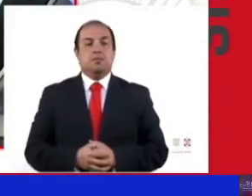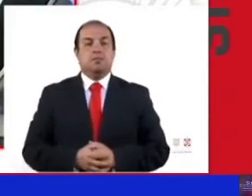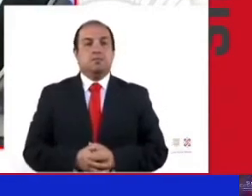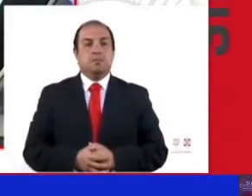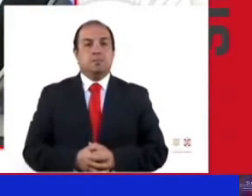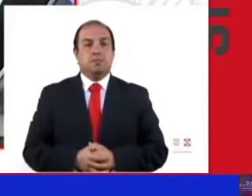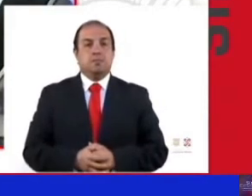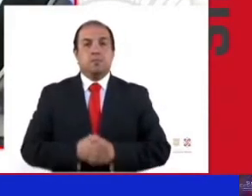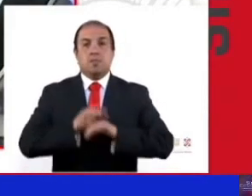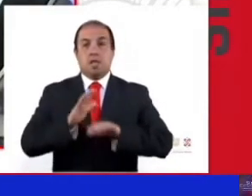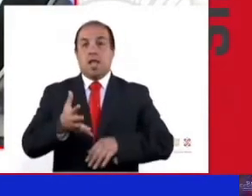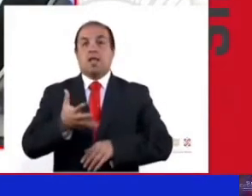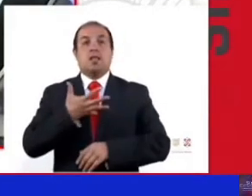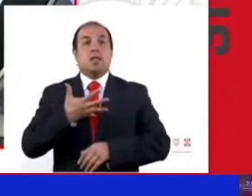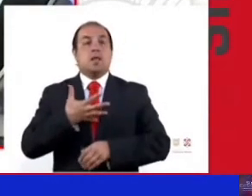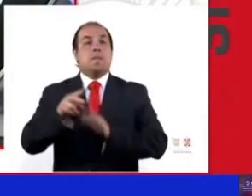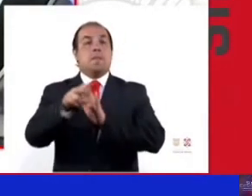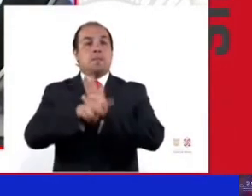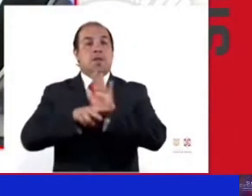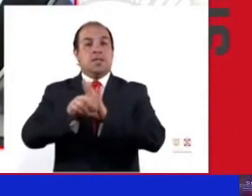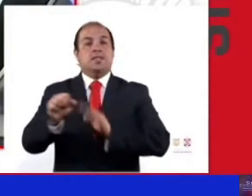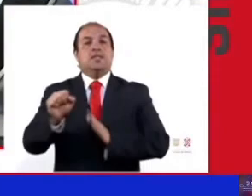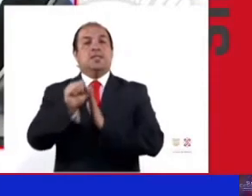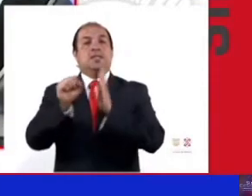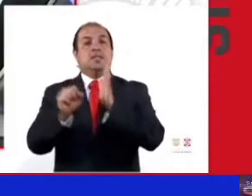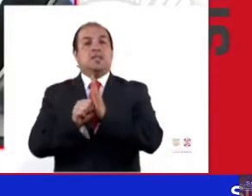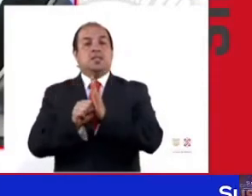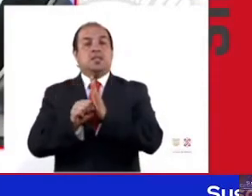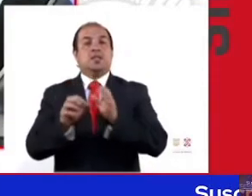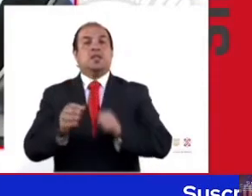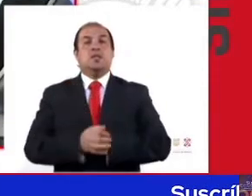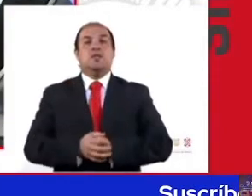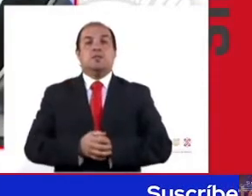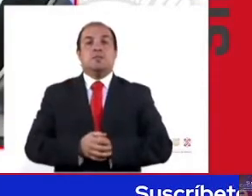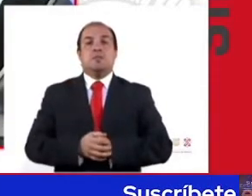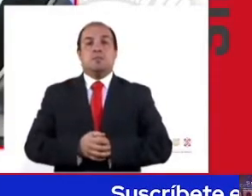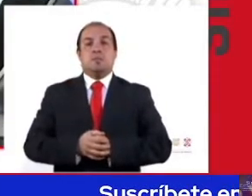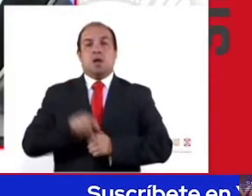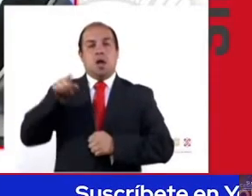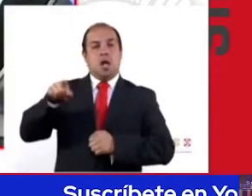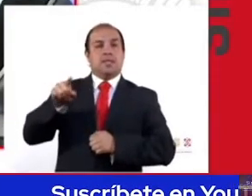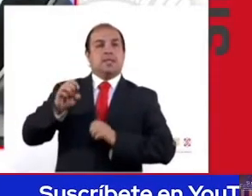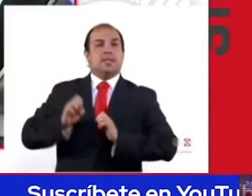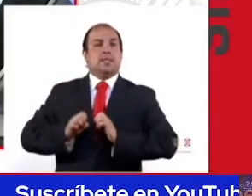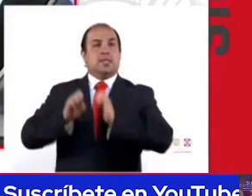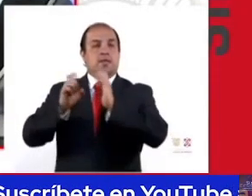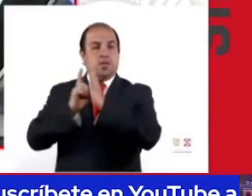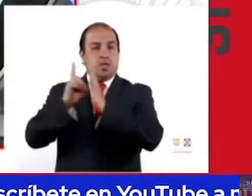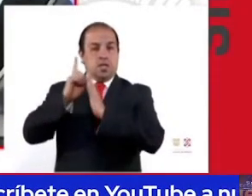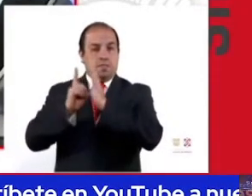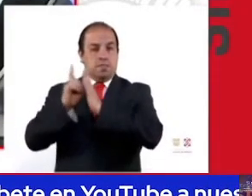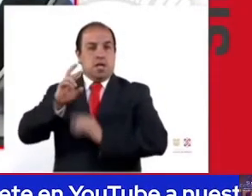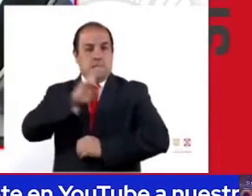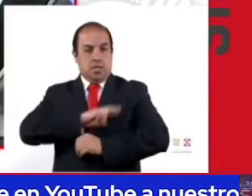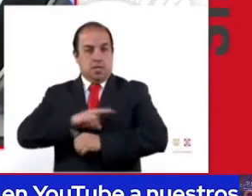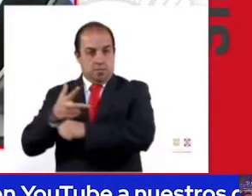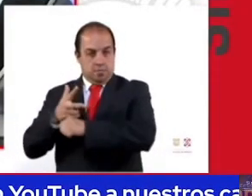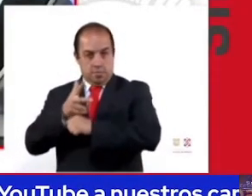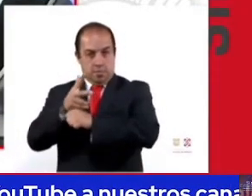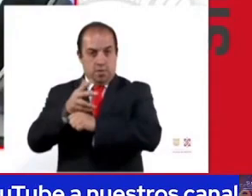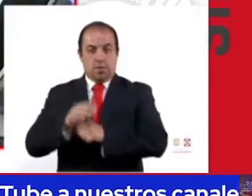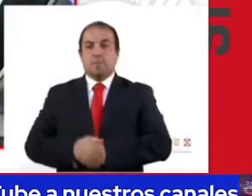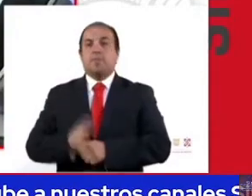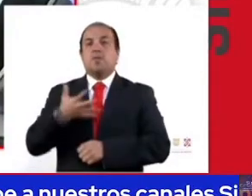vez obtenidos los videos del sistema de circuito cerrado de televisión de este complejo y después de su análisis, se consiguieron imágenes